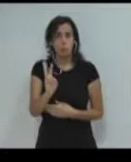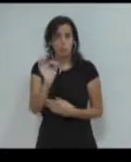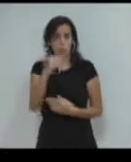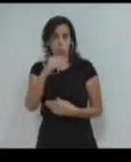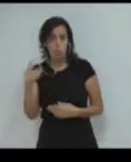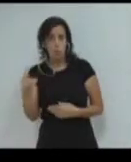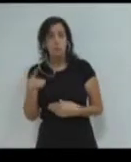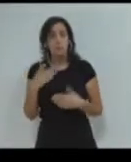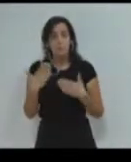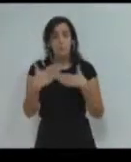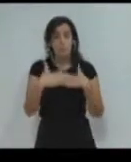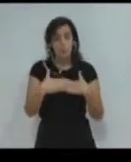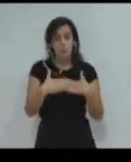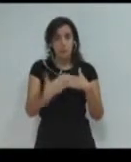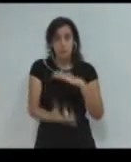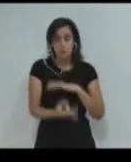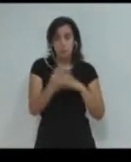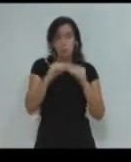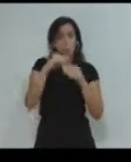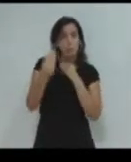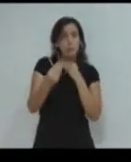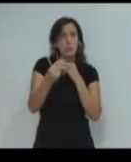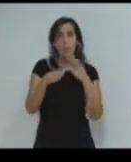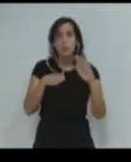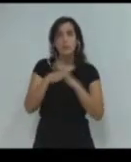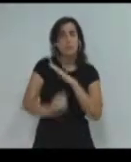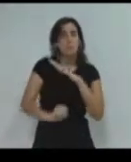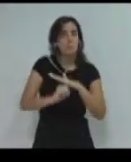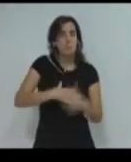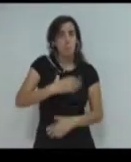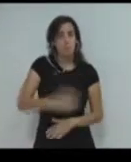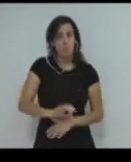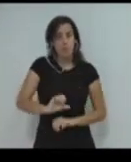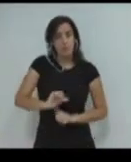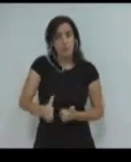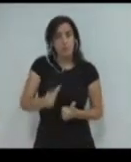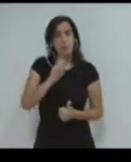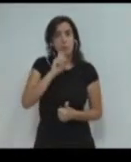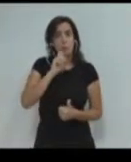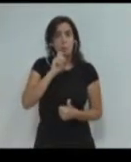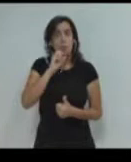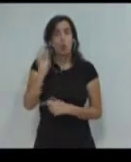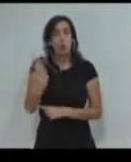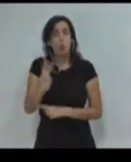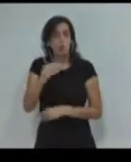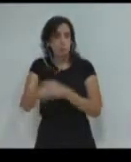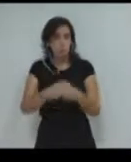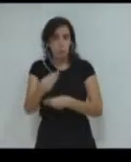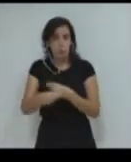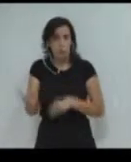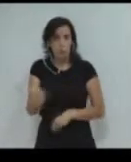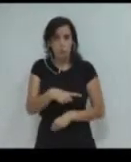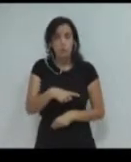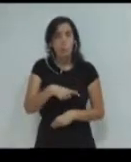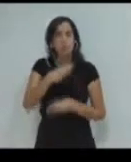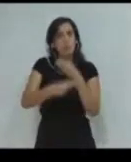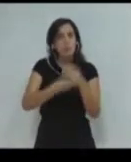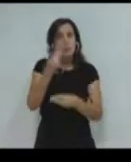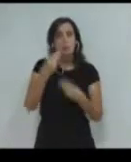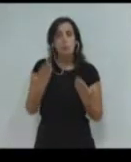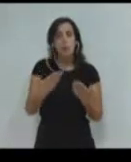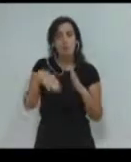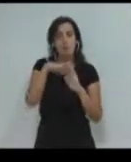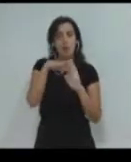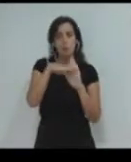Y para hacer un documento lo más accesible posible, partiendo del Word, que lo utilizamos todos, simplemente hay que utilizar las